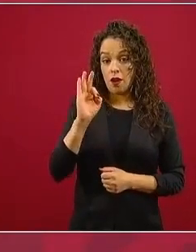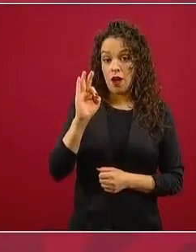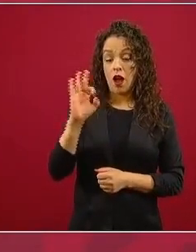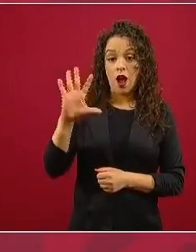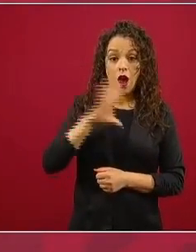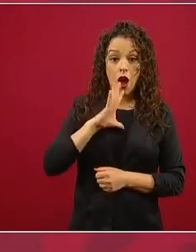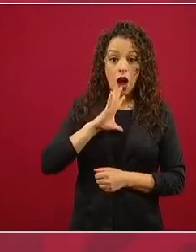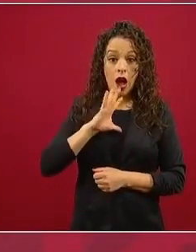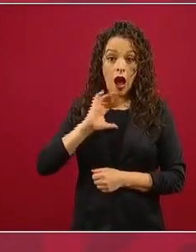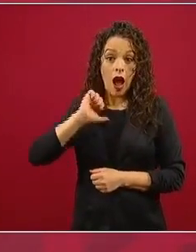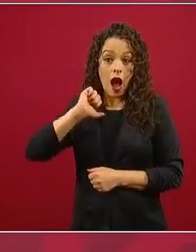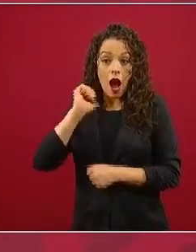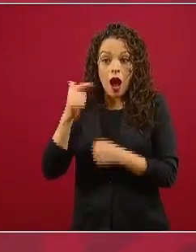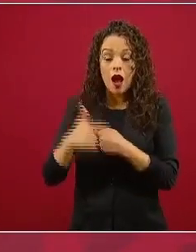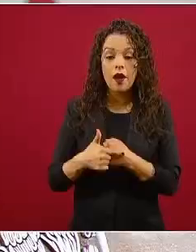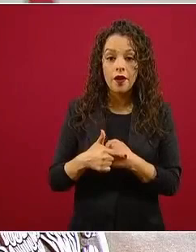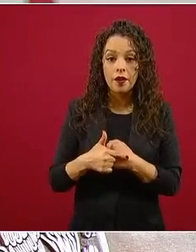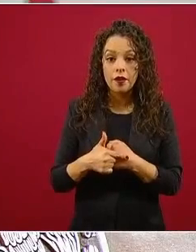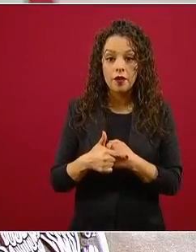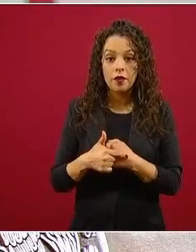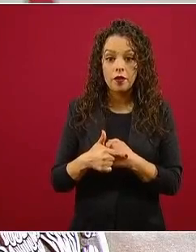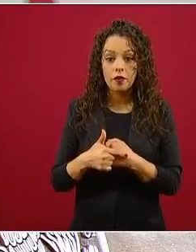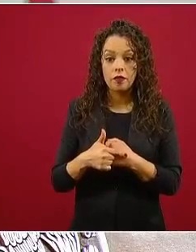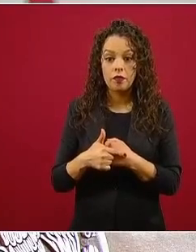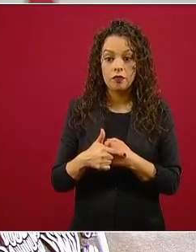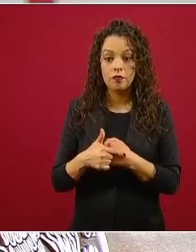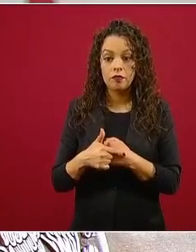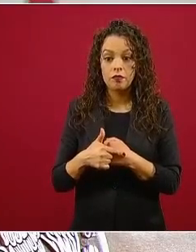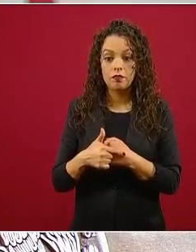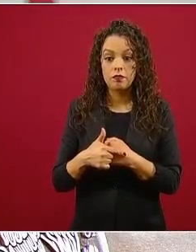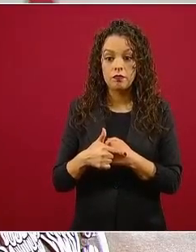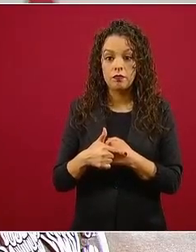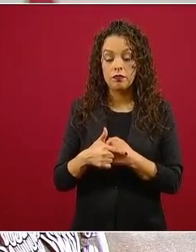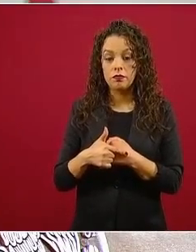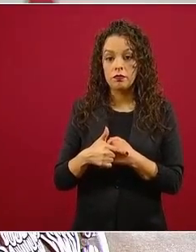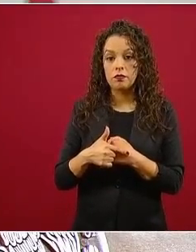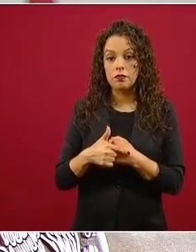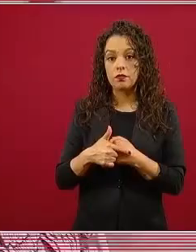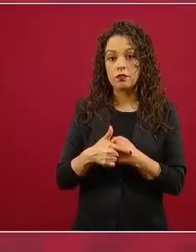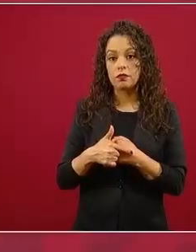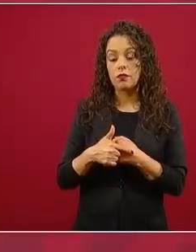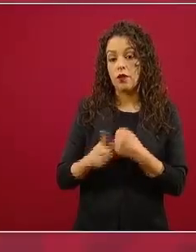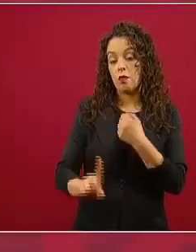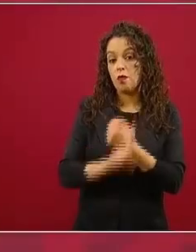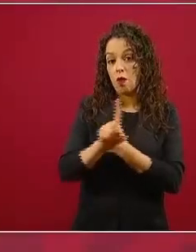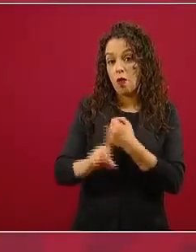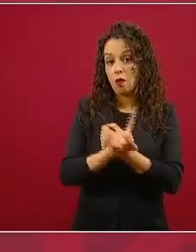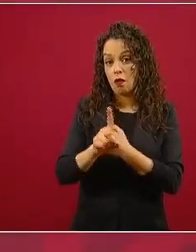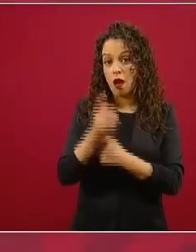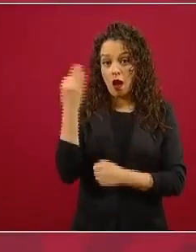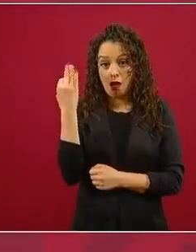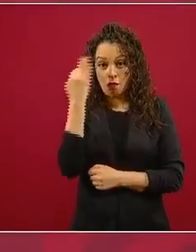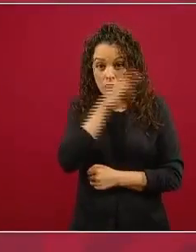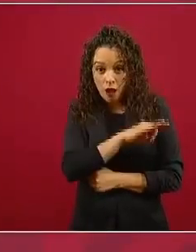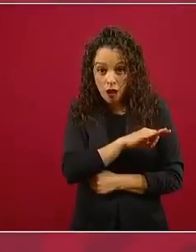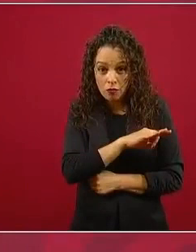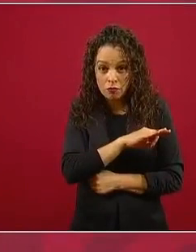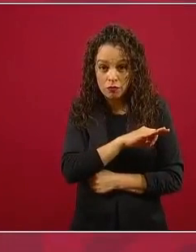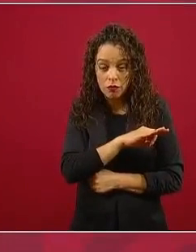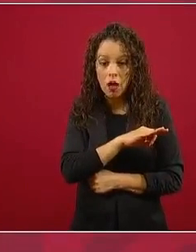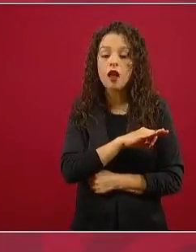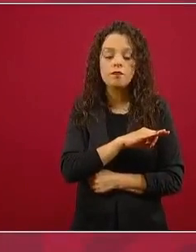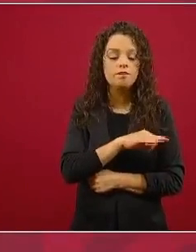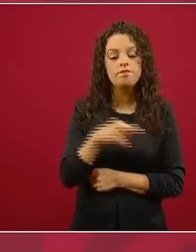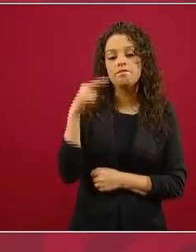ilícitos o presuntos ilícitos, se presentan denuncias a la